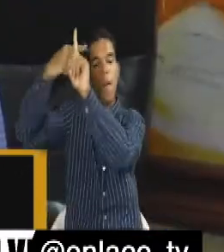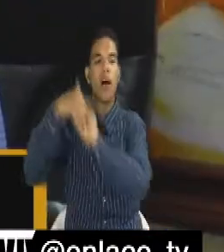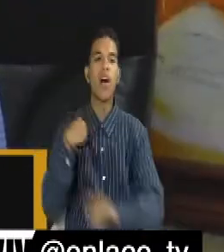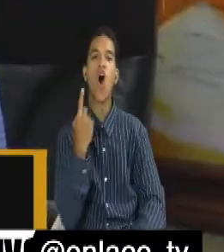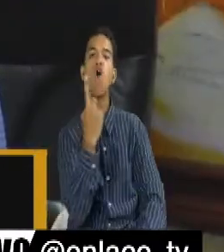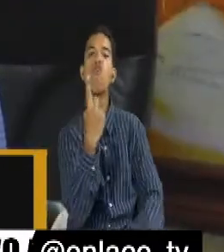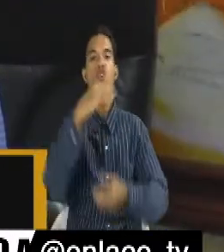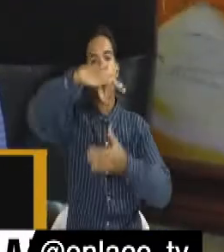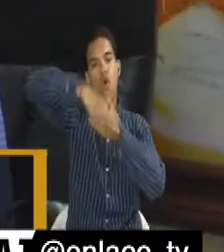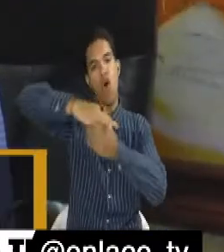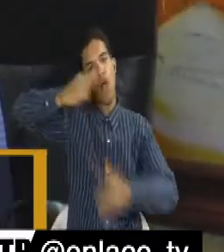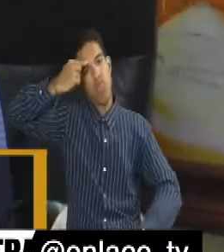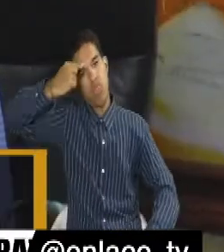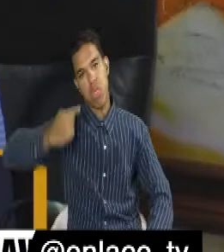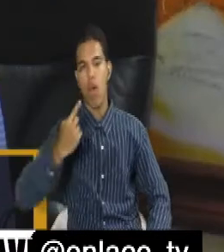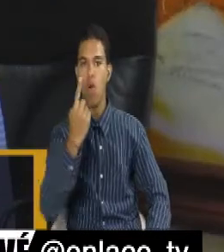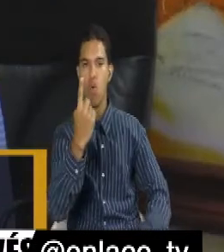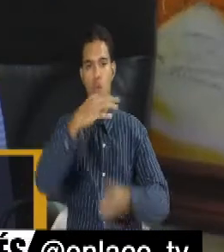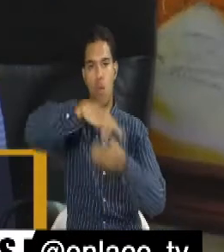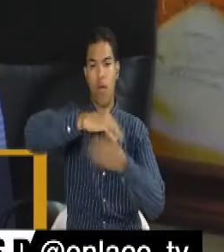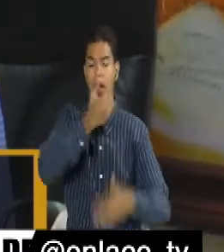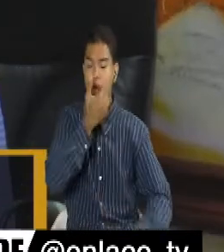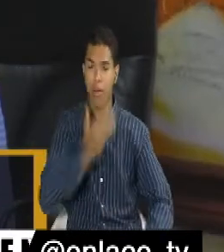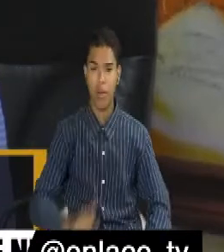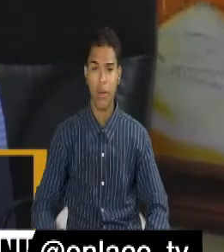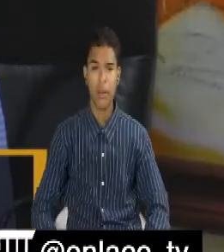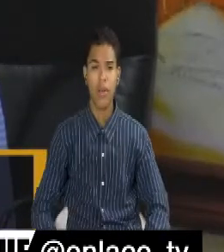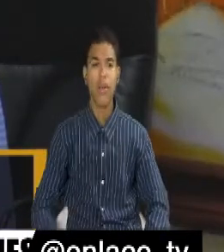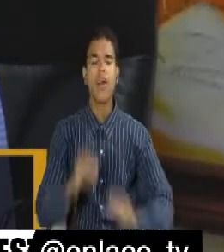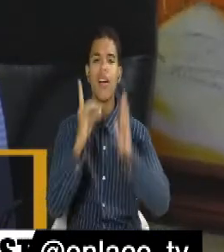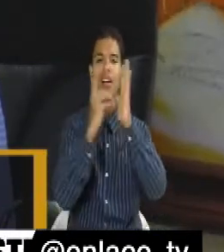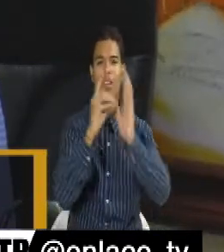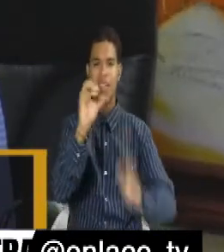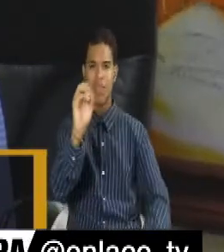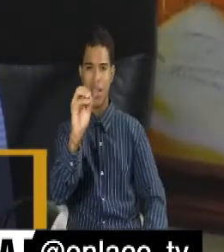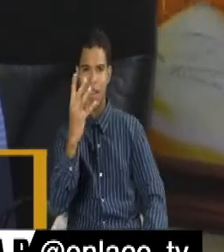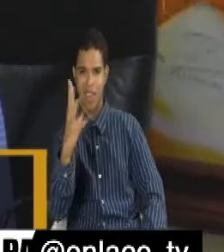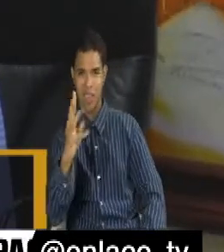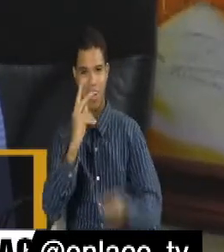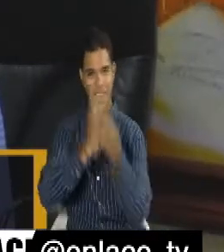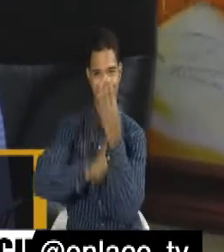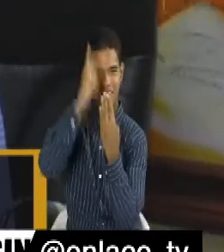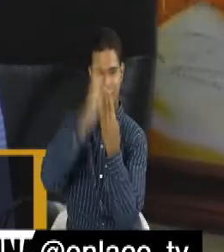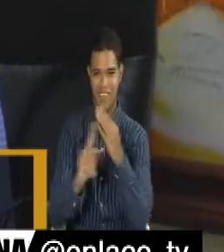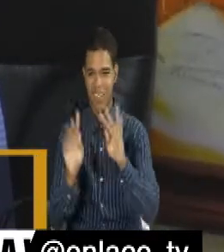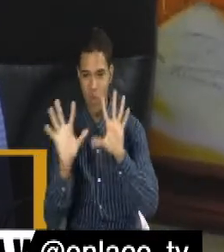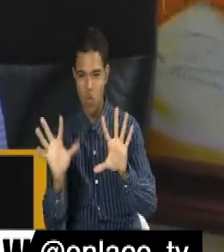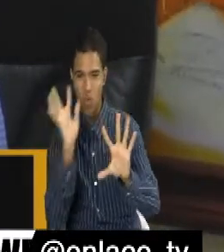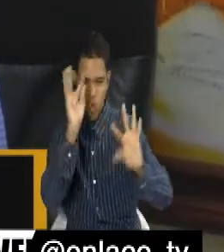Consejo Municipal tuvo a bien discutir el proyecto de acuerdo 014. Este proyecto es donde está